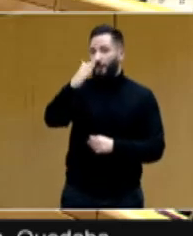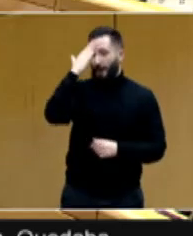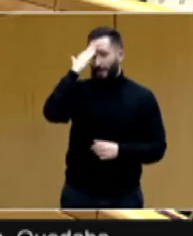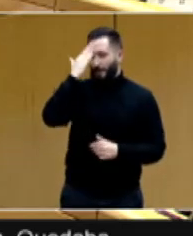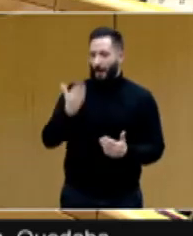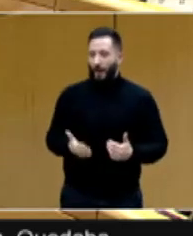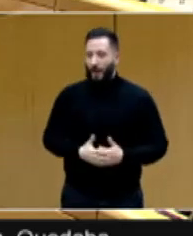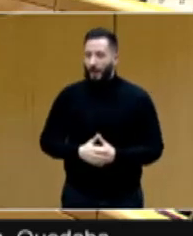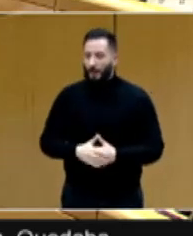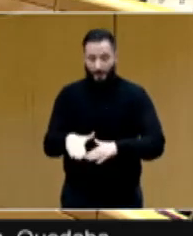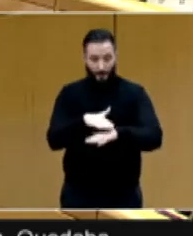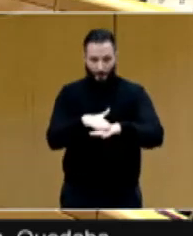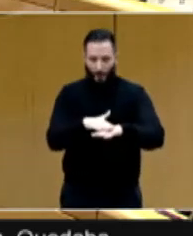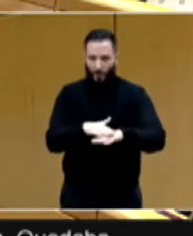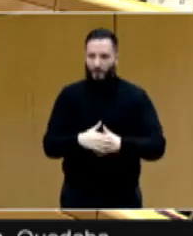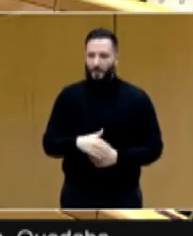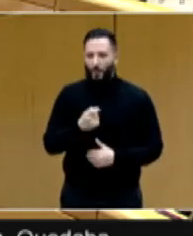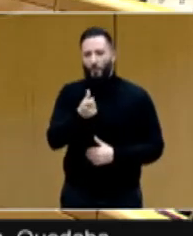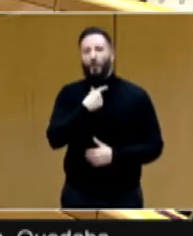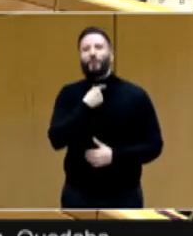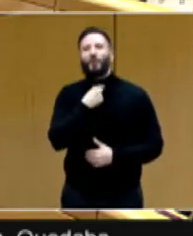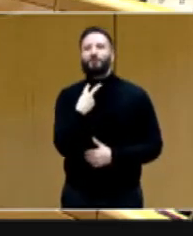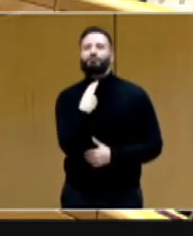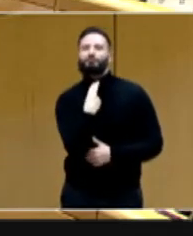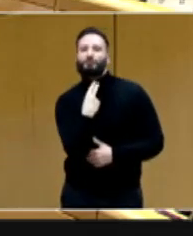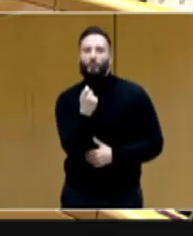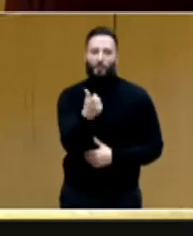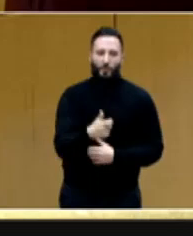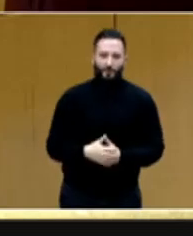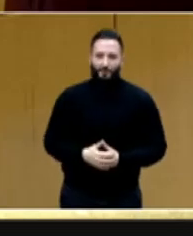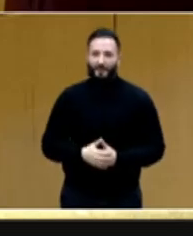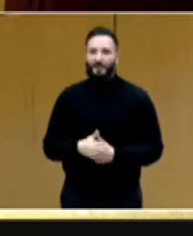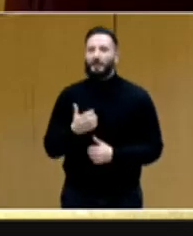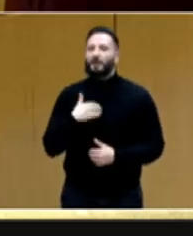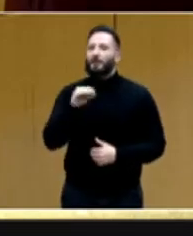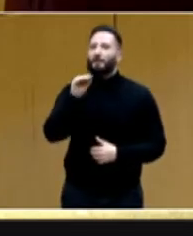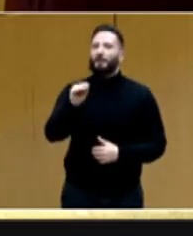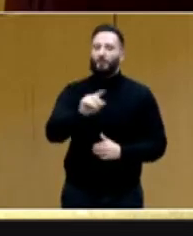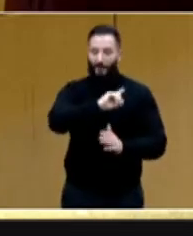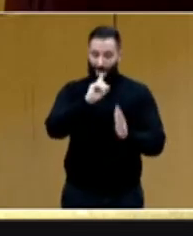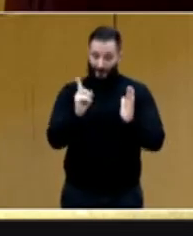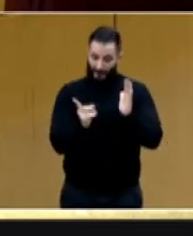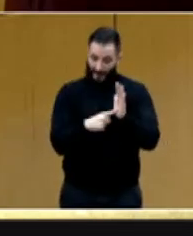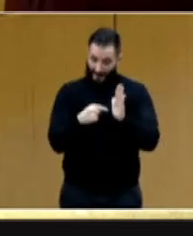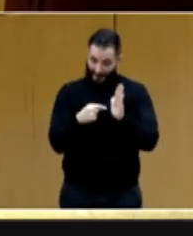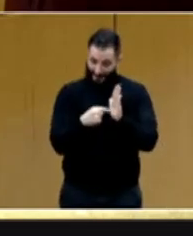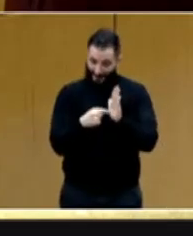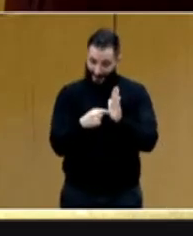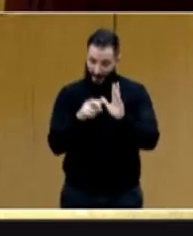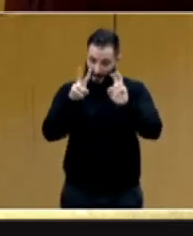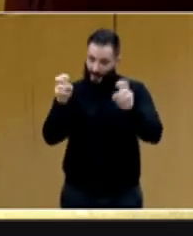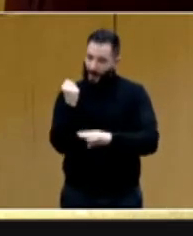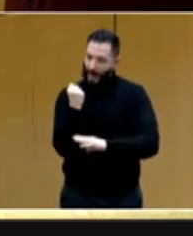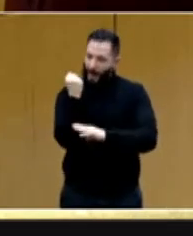Perdón estoy un poco afónica es si la ley ha contemplado los apoyos económicos